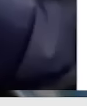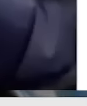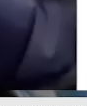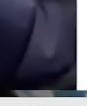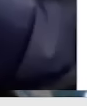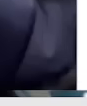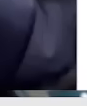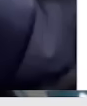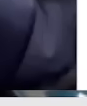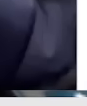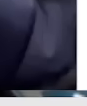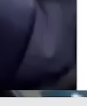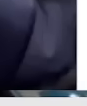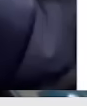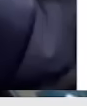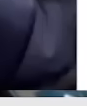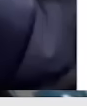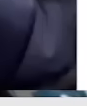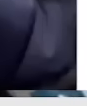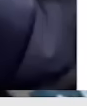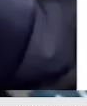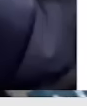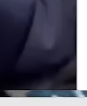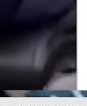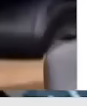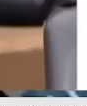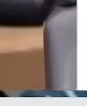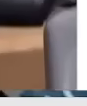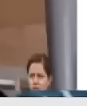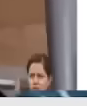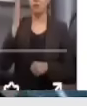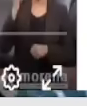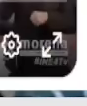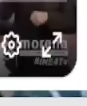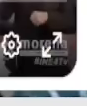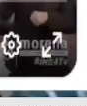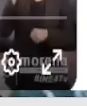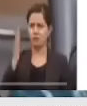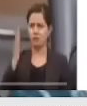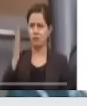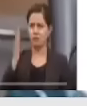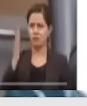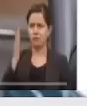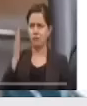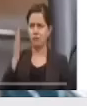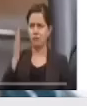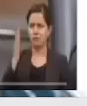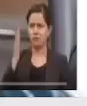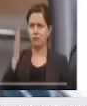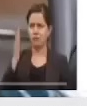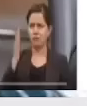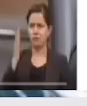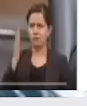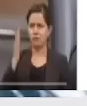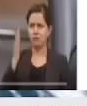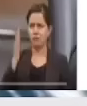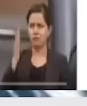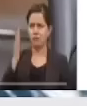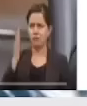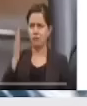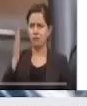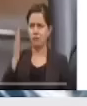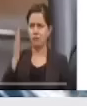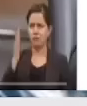mejor apuesta es el señor Ninguno, que le saca 10 puntos a la empresaria X. No sean payasos. Mensaje contundente, son dos videos, un minuto y